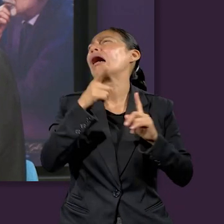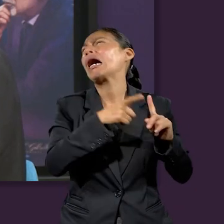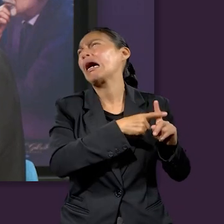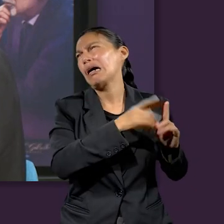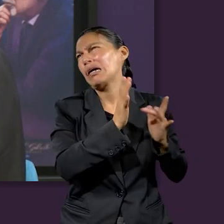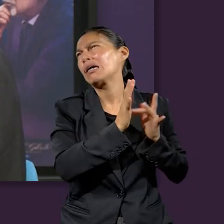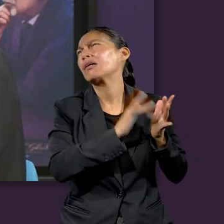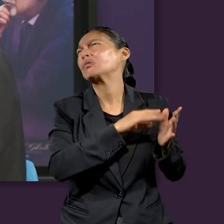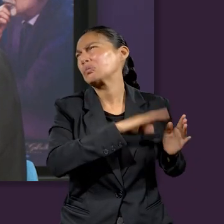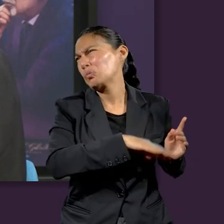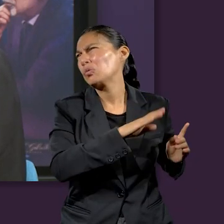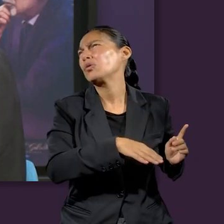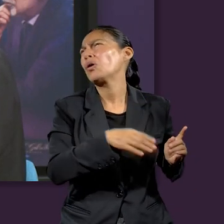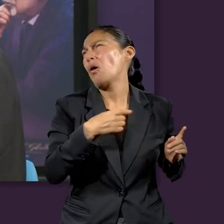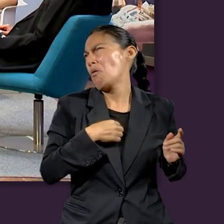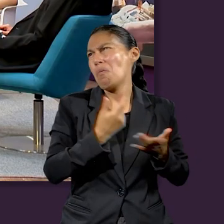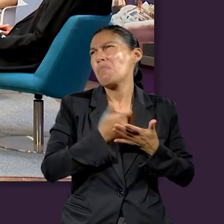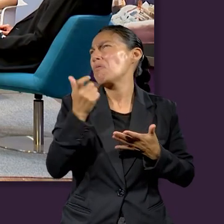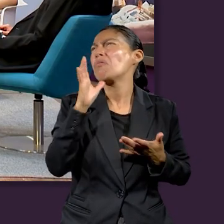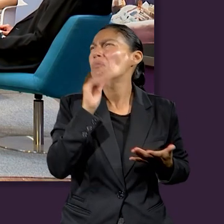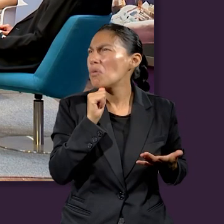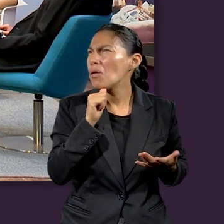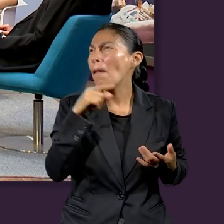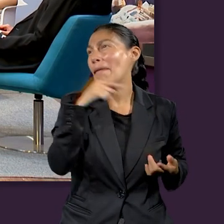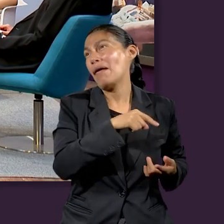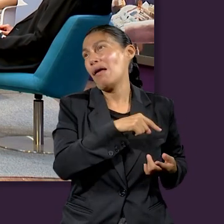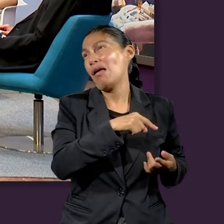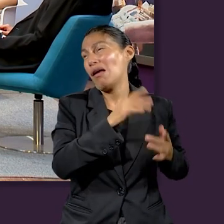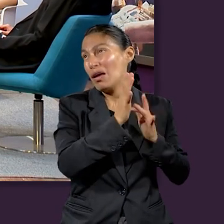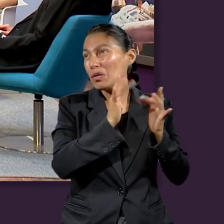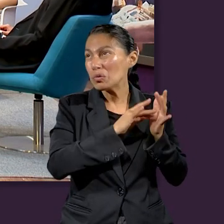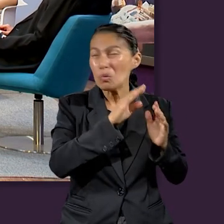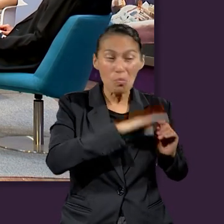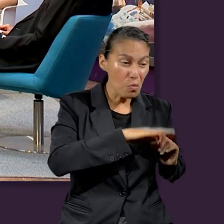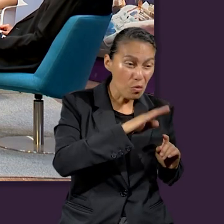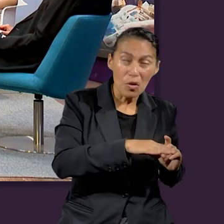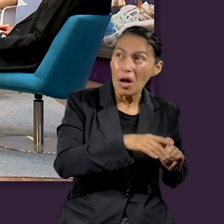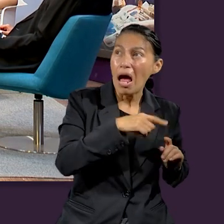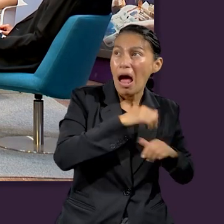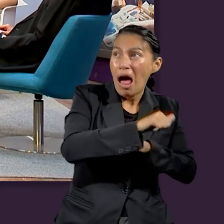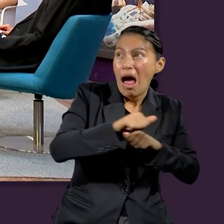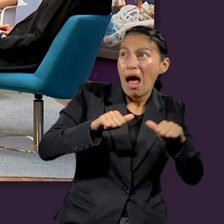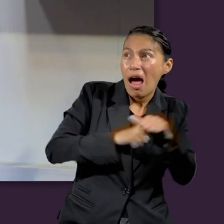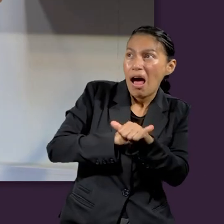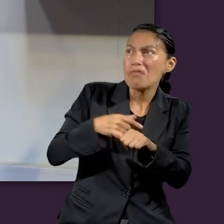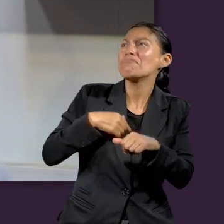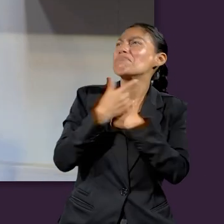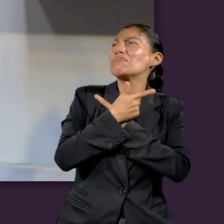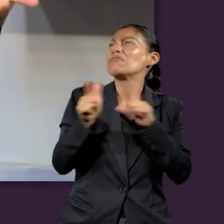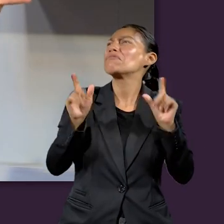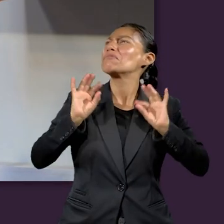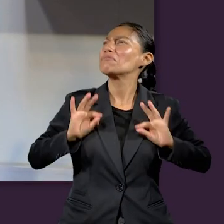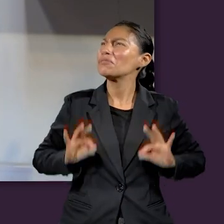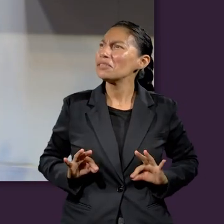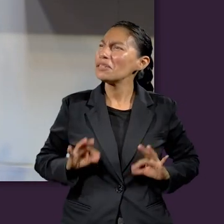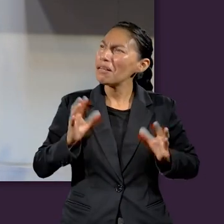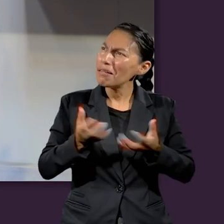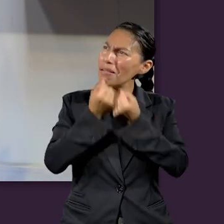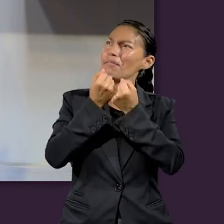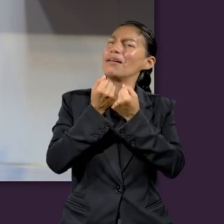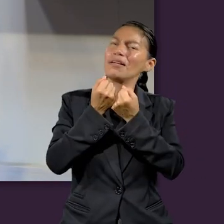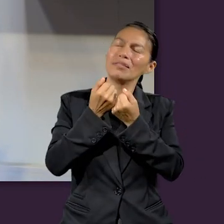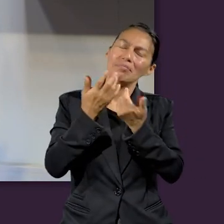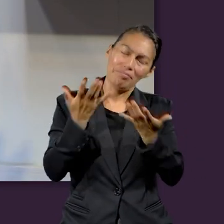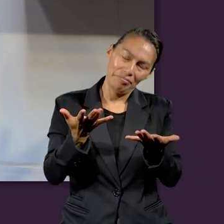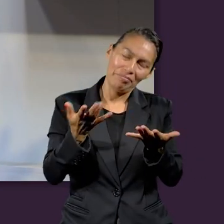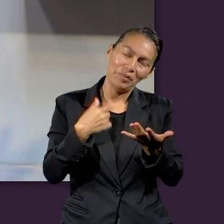Y eso significa, oye, yo no puedo pagar, pero Jesús murió por mí. Y pues Él ya tiene el efectivo para que mi deuda sea pagada,